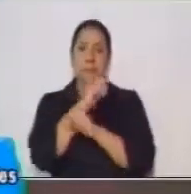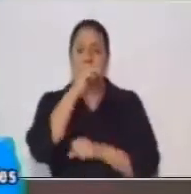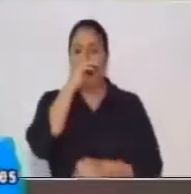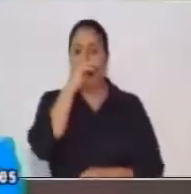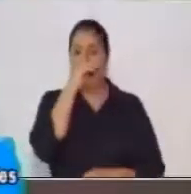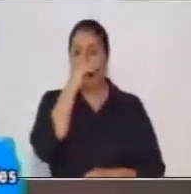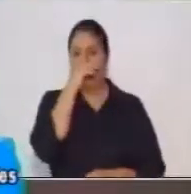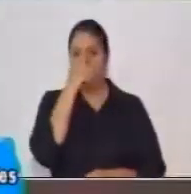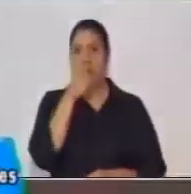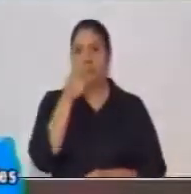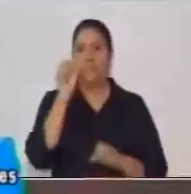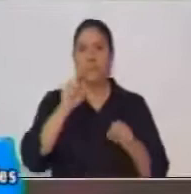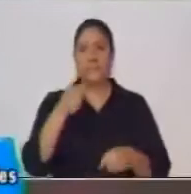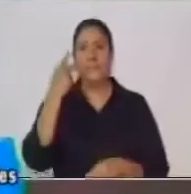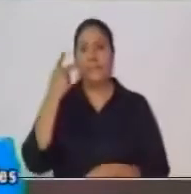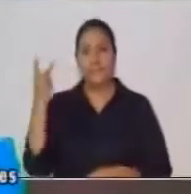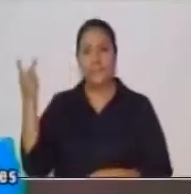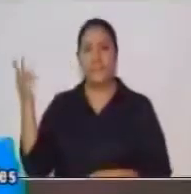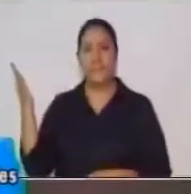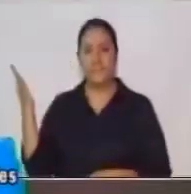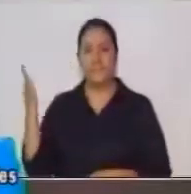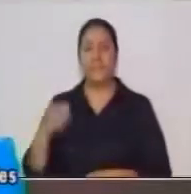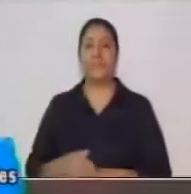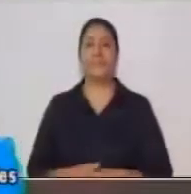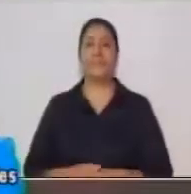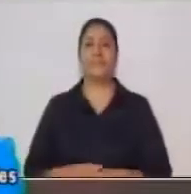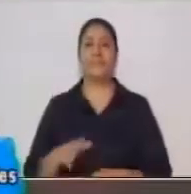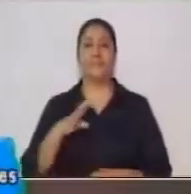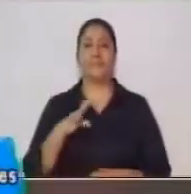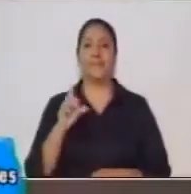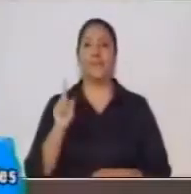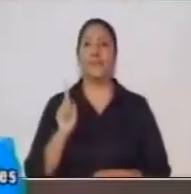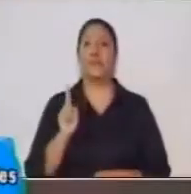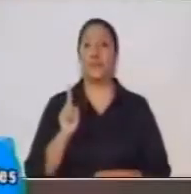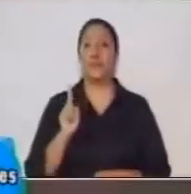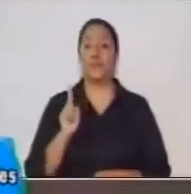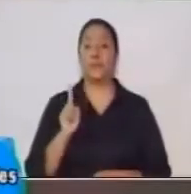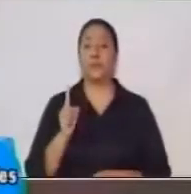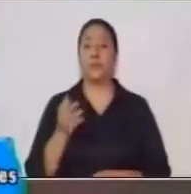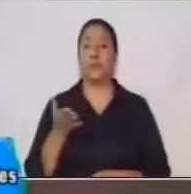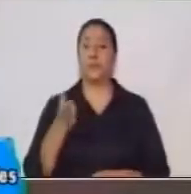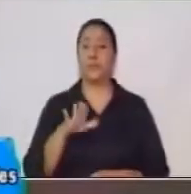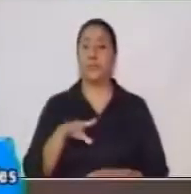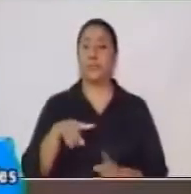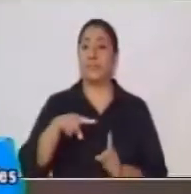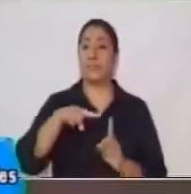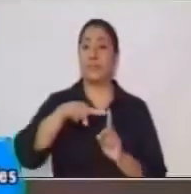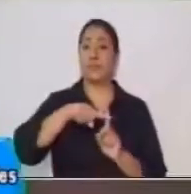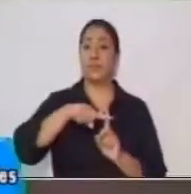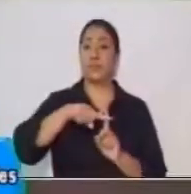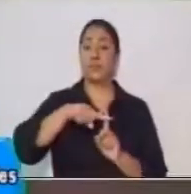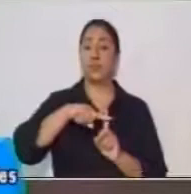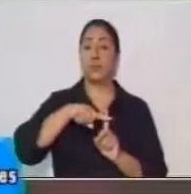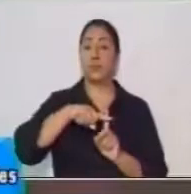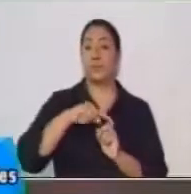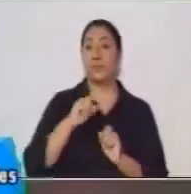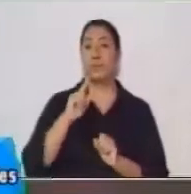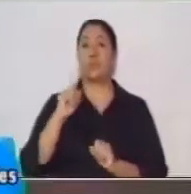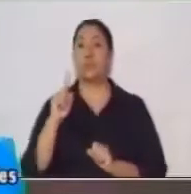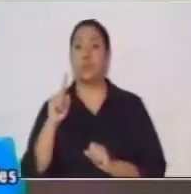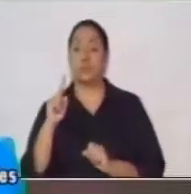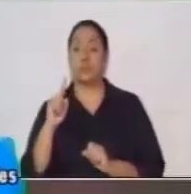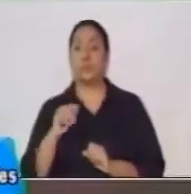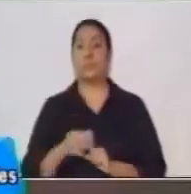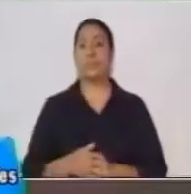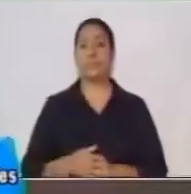arriba. Tenemos el 1, luego le vamos a sumar al siguiente número, 1.